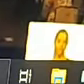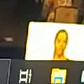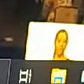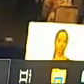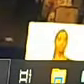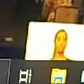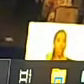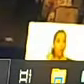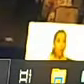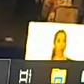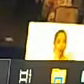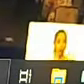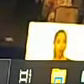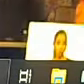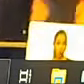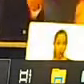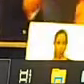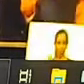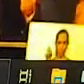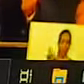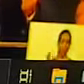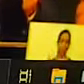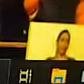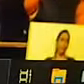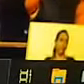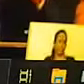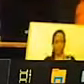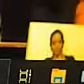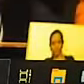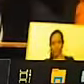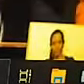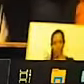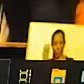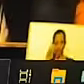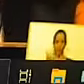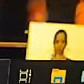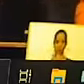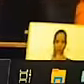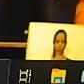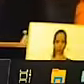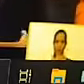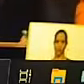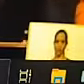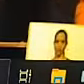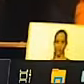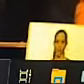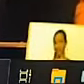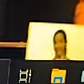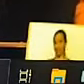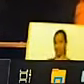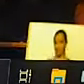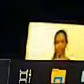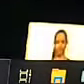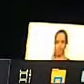estrategia del estratega, valga la redundancia, me parece bien equivocada. O sea, la gente al ver eso simplemente no va.